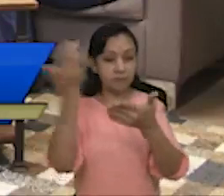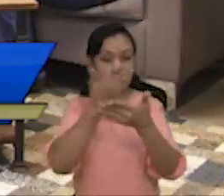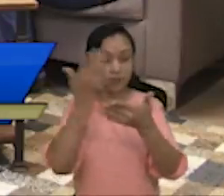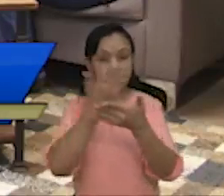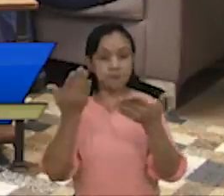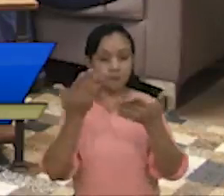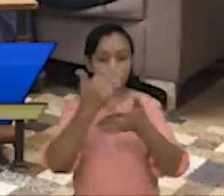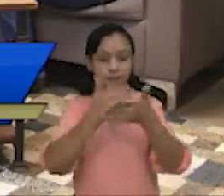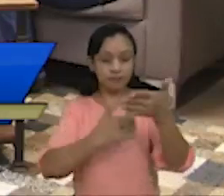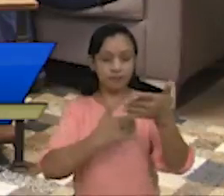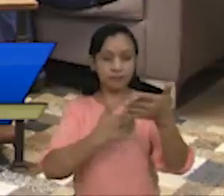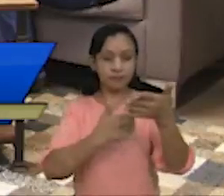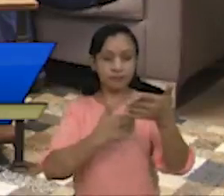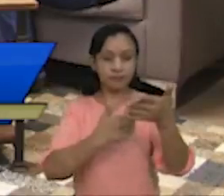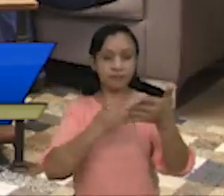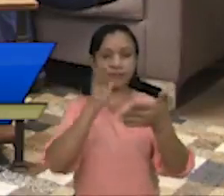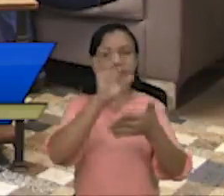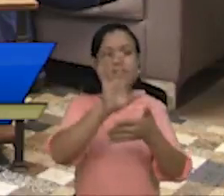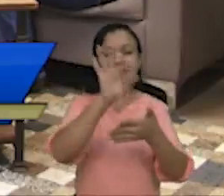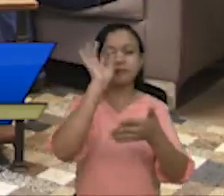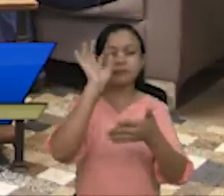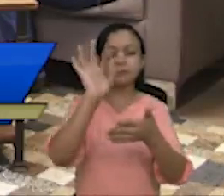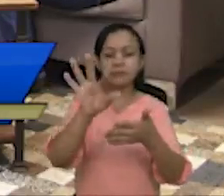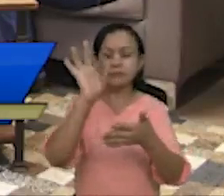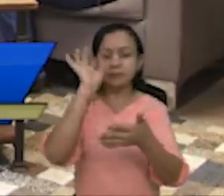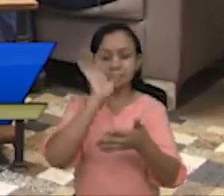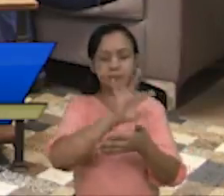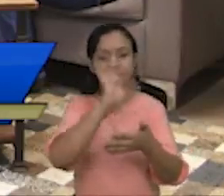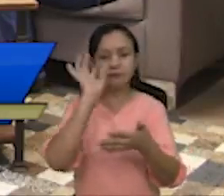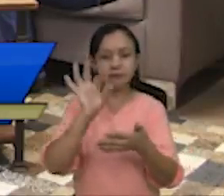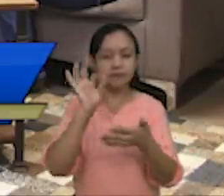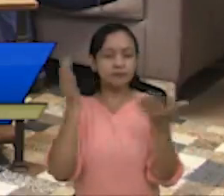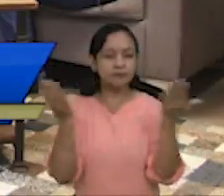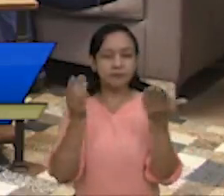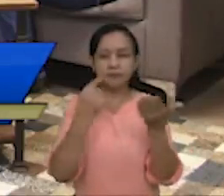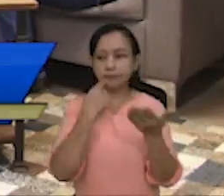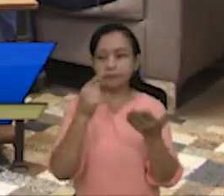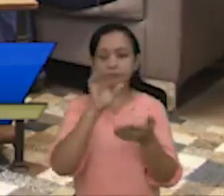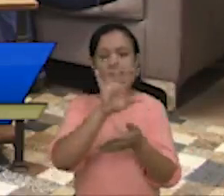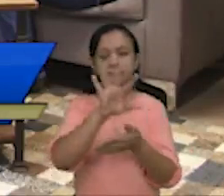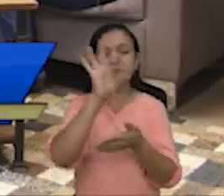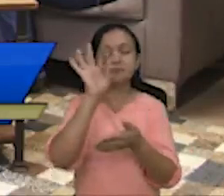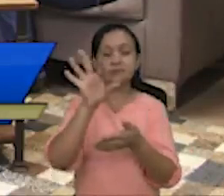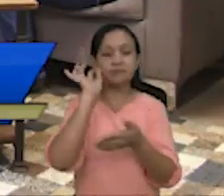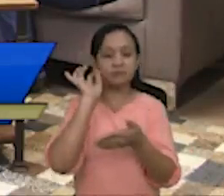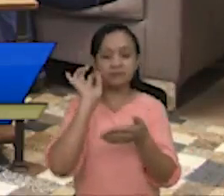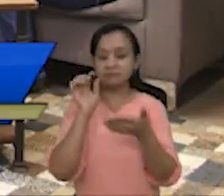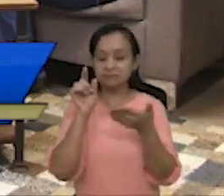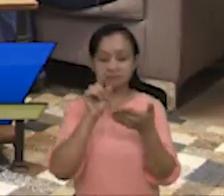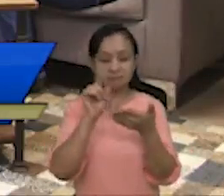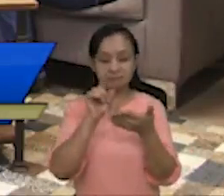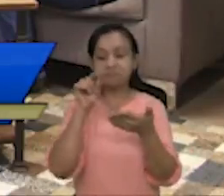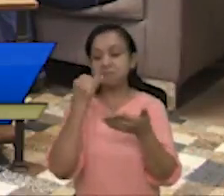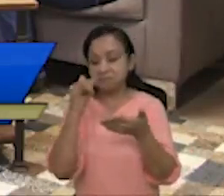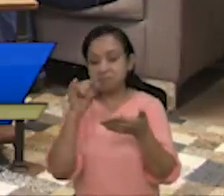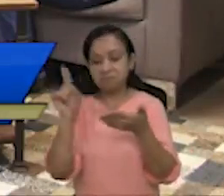sí hay una selección, ¿cómo te digo?, una selección no arbitraria, sino